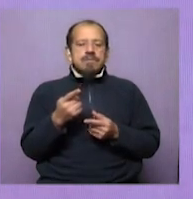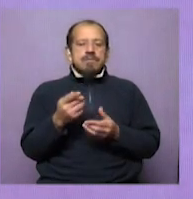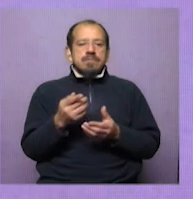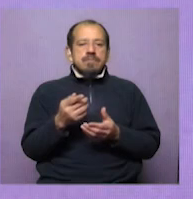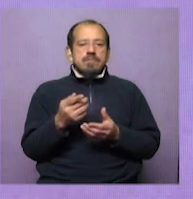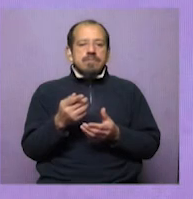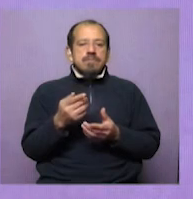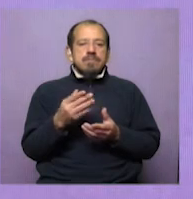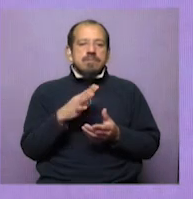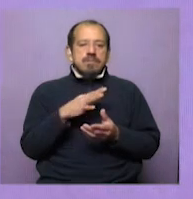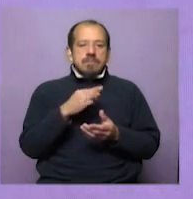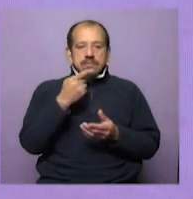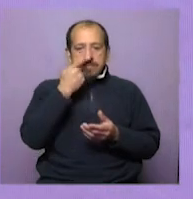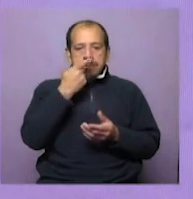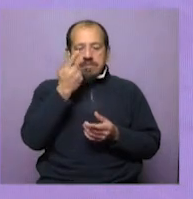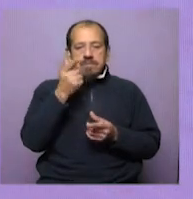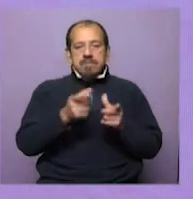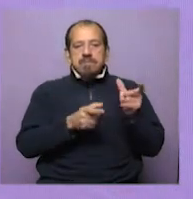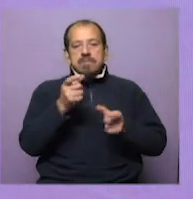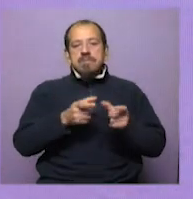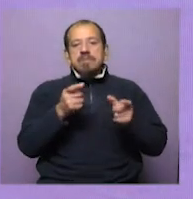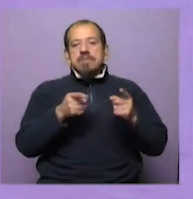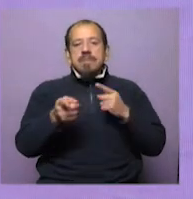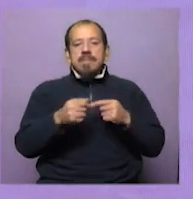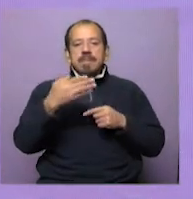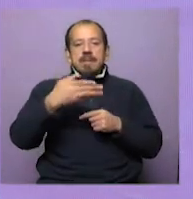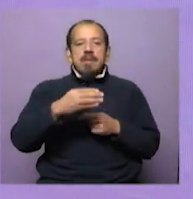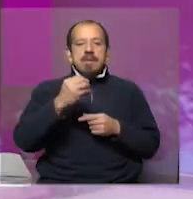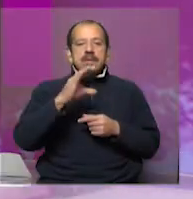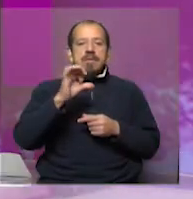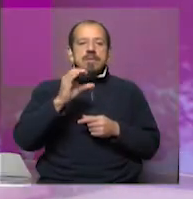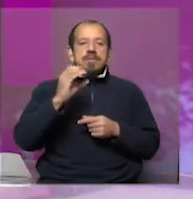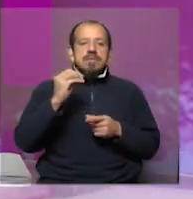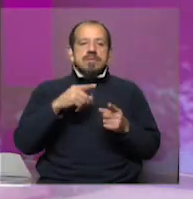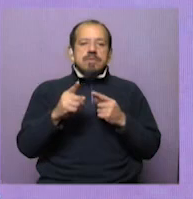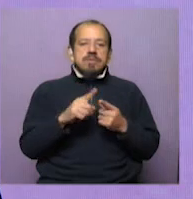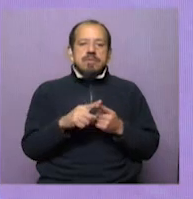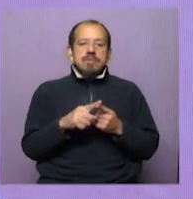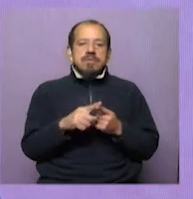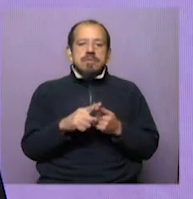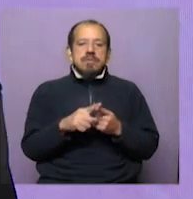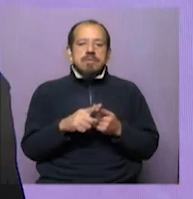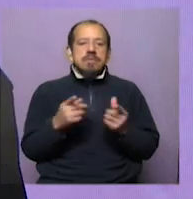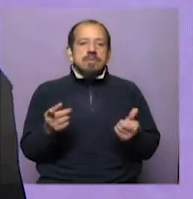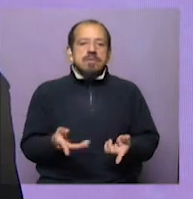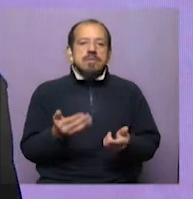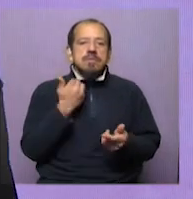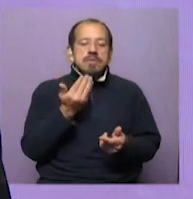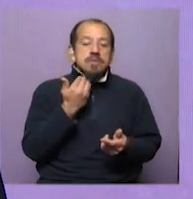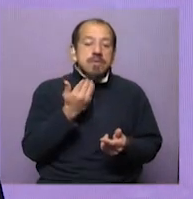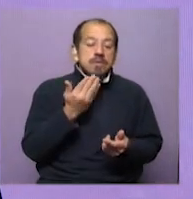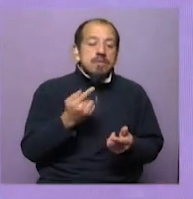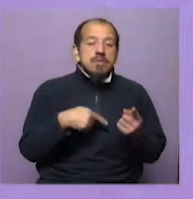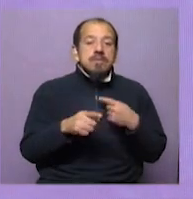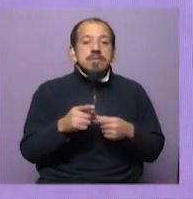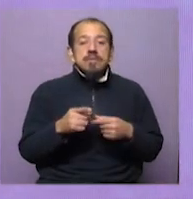despierta un interés y que hay un público, ¿no? El año pasado con Bosco también hablamos, fue algo, ¿no? Sí, tocó en una llave que no sabíamos y